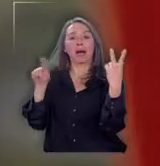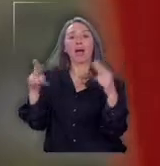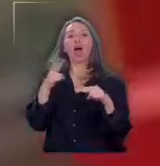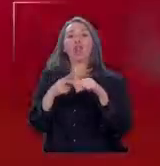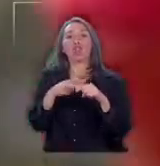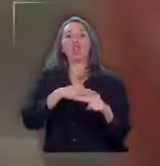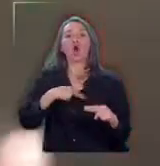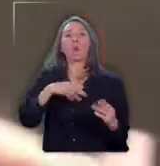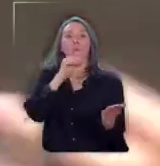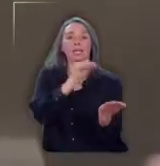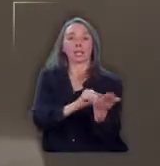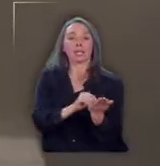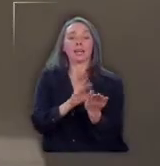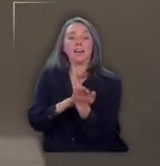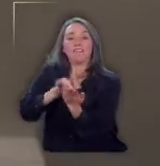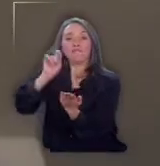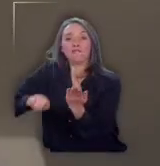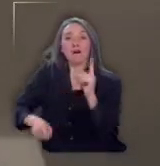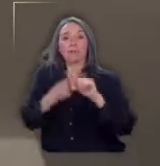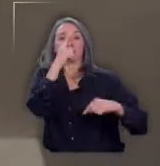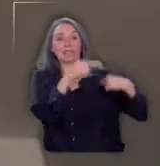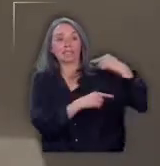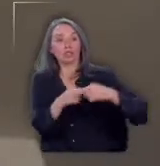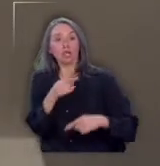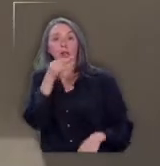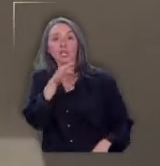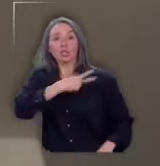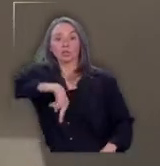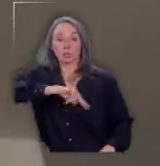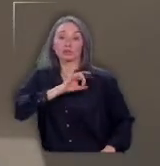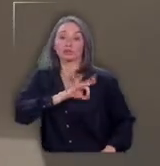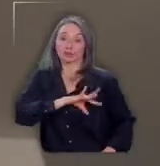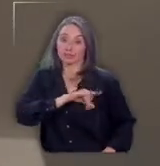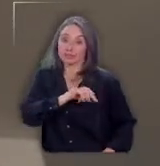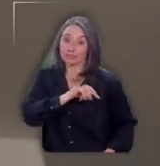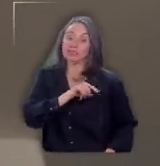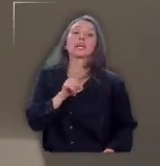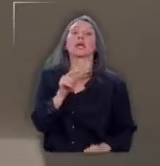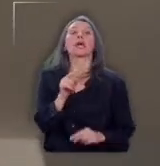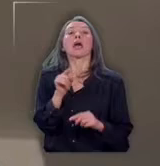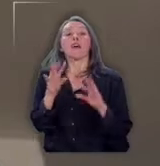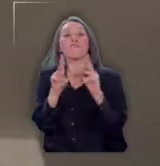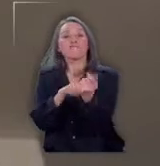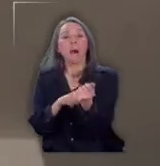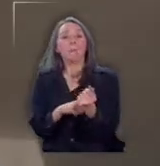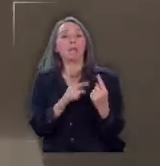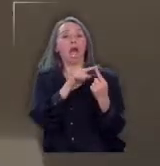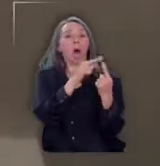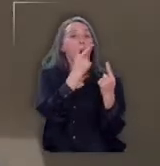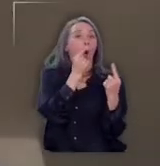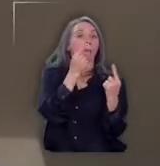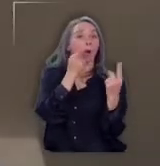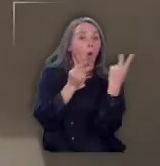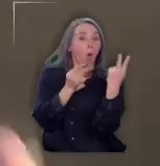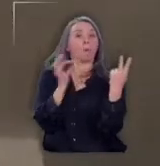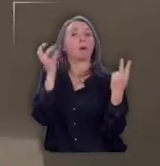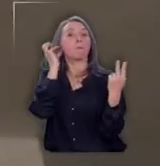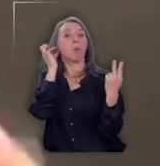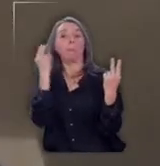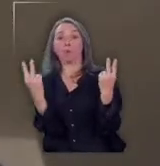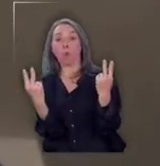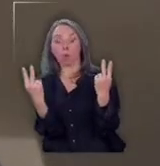y es un fallo histórico porque reconoce que en nuestro país las familias compuestas por personas del mismo sexo también merecen